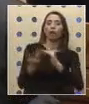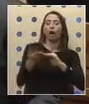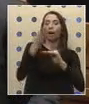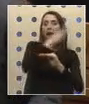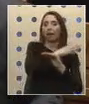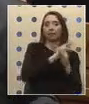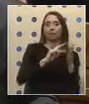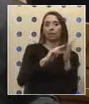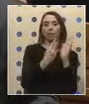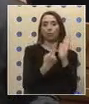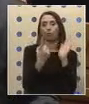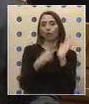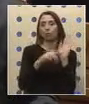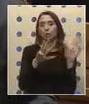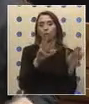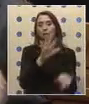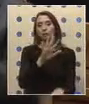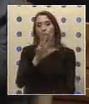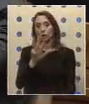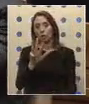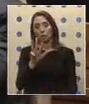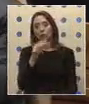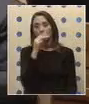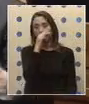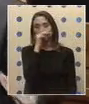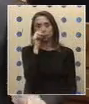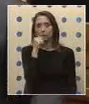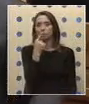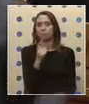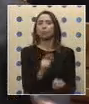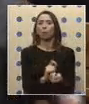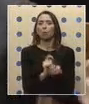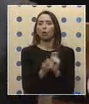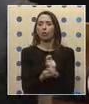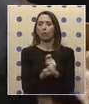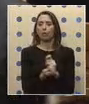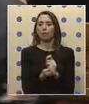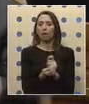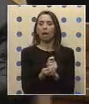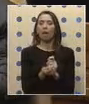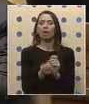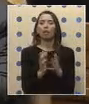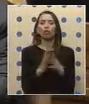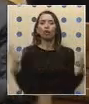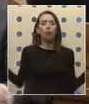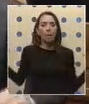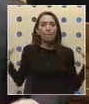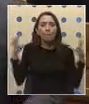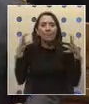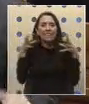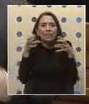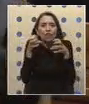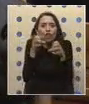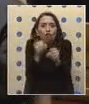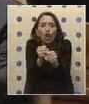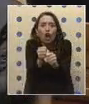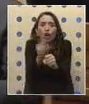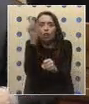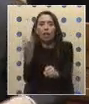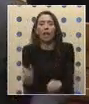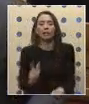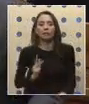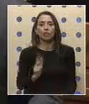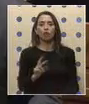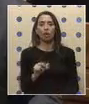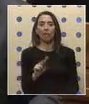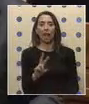del 59. Entonces dice, hay que modificarlo. Toda la presión que hubo sobre el señor Rabiné,